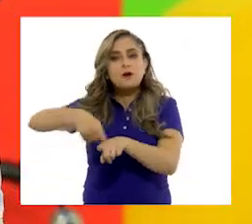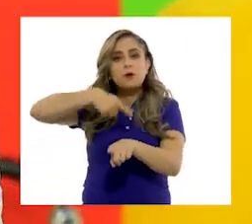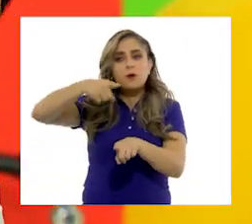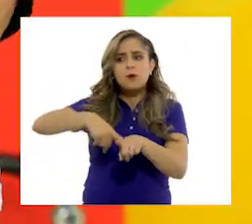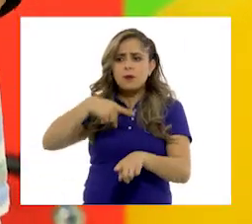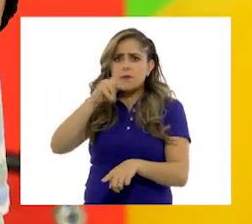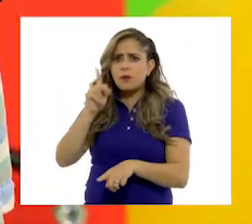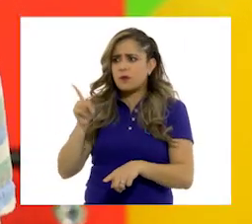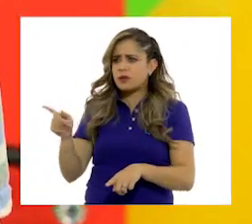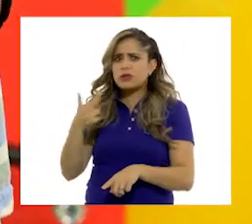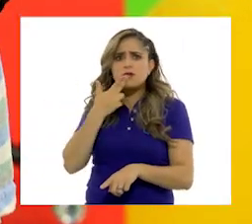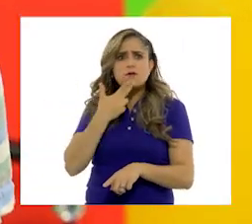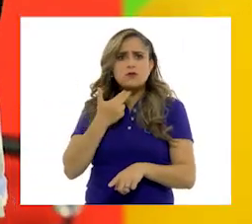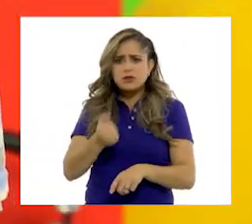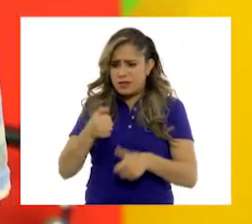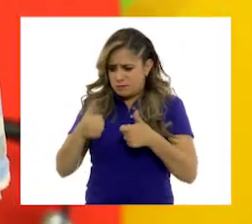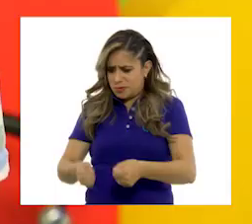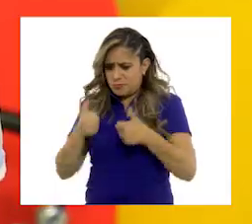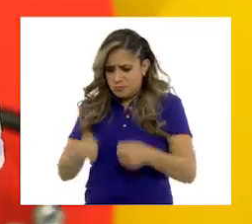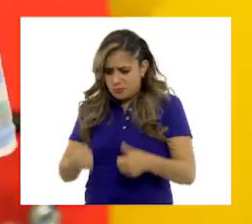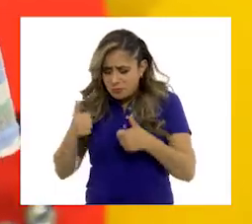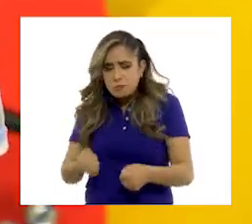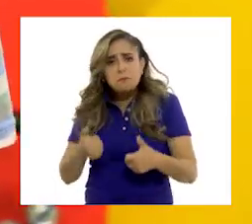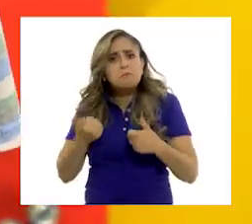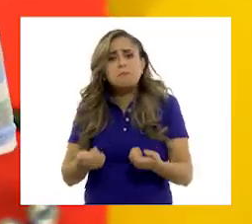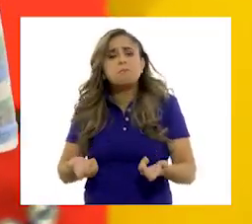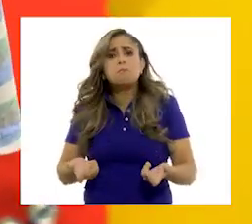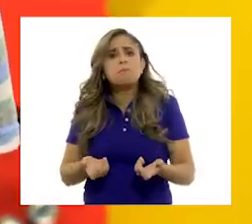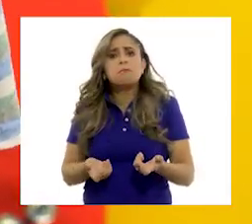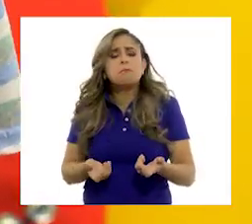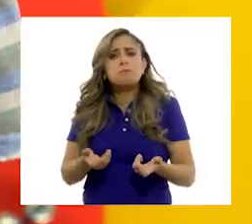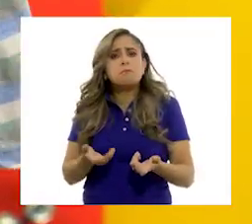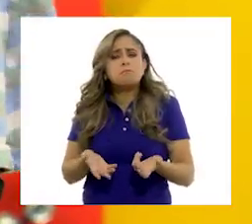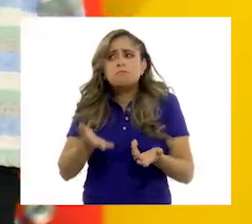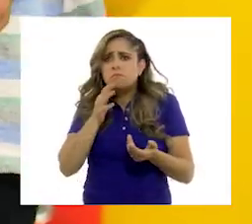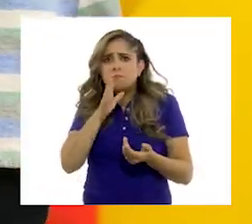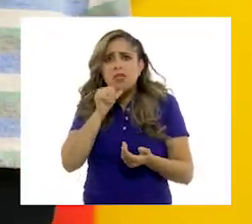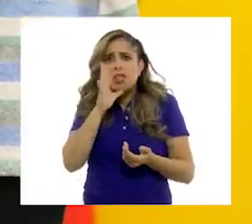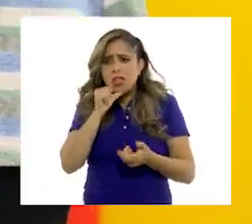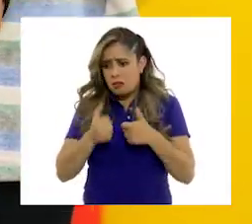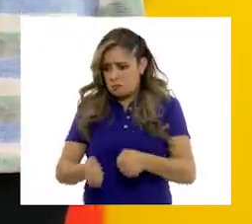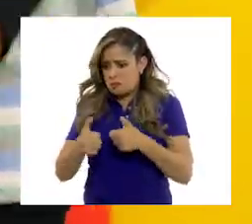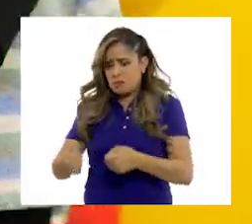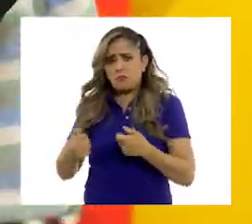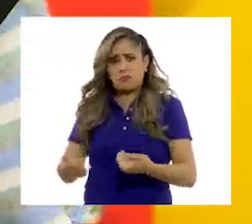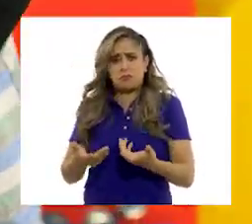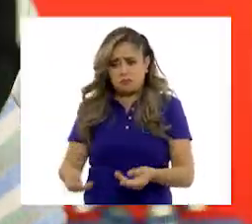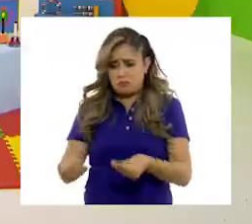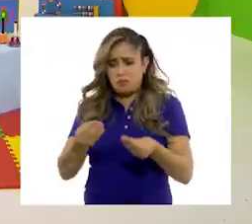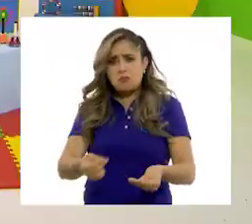descompuesto porque por más que le aprieto, no, las teclas no suenan. No sé por qué me lo dejaron si no sirve.